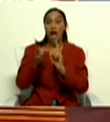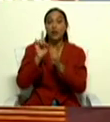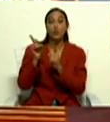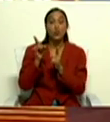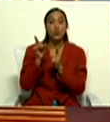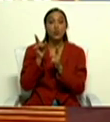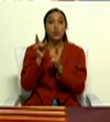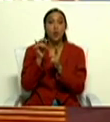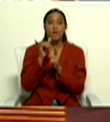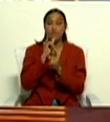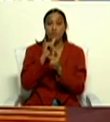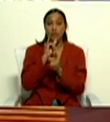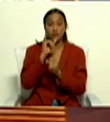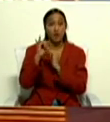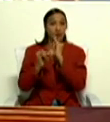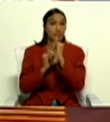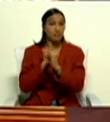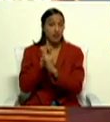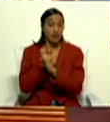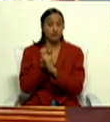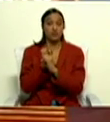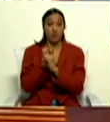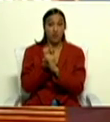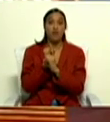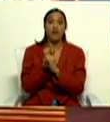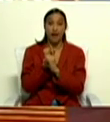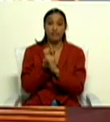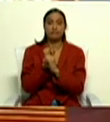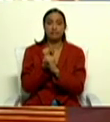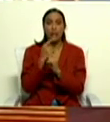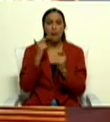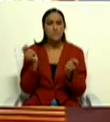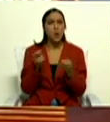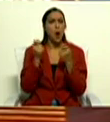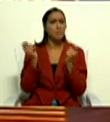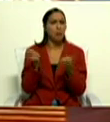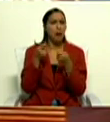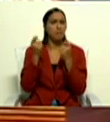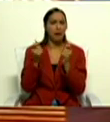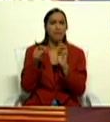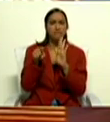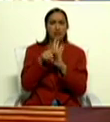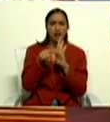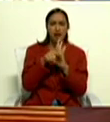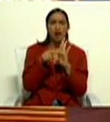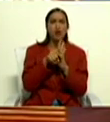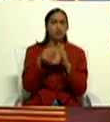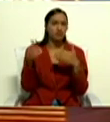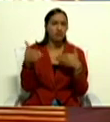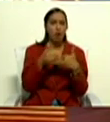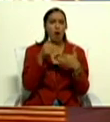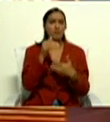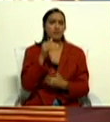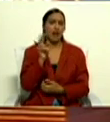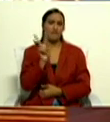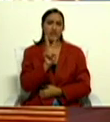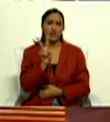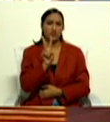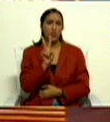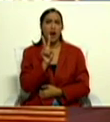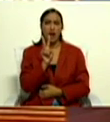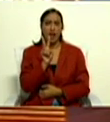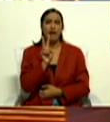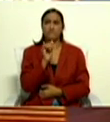internacionales que se prestan como transnacionales de la propaganda de la guerra sucia contra Venezuela, de